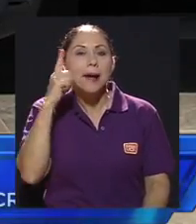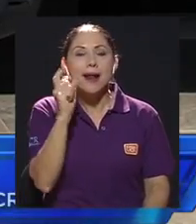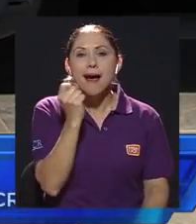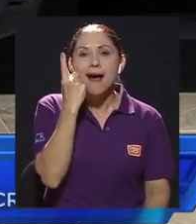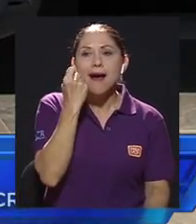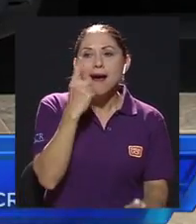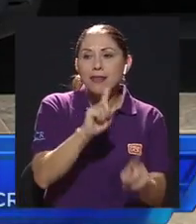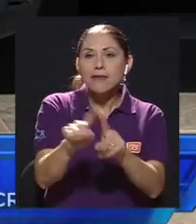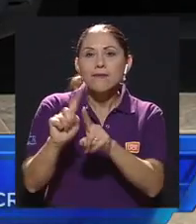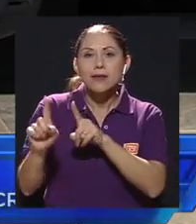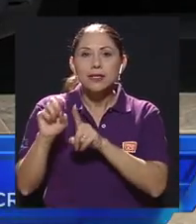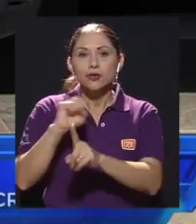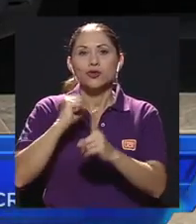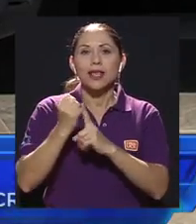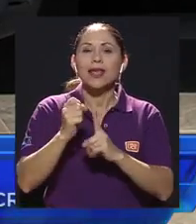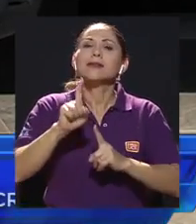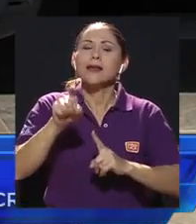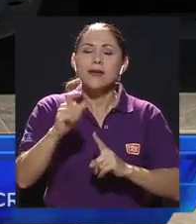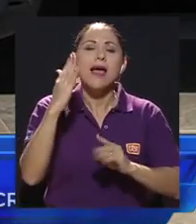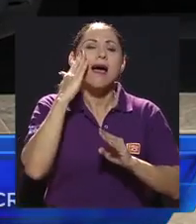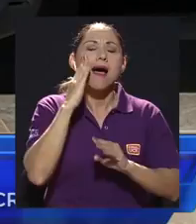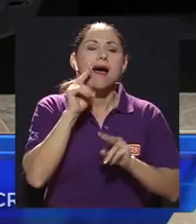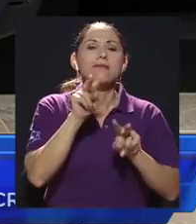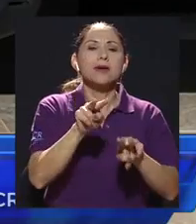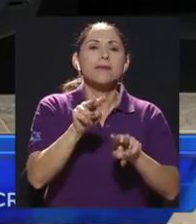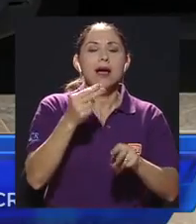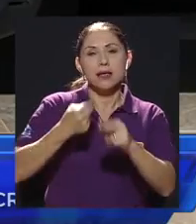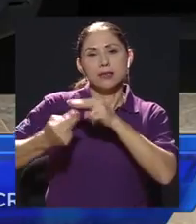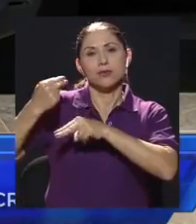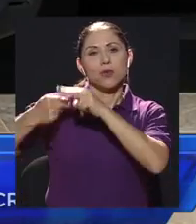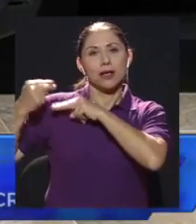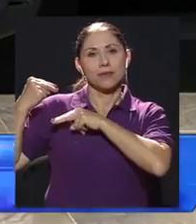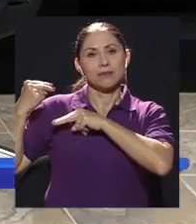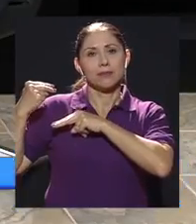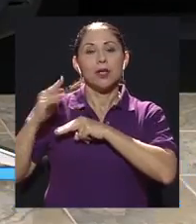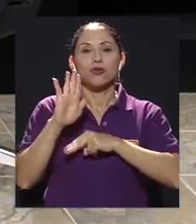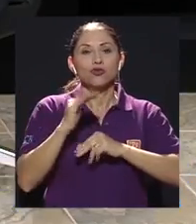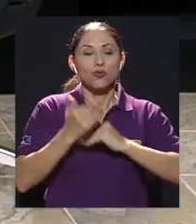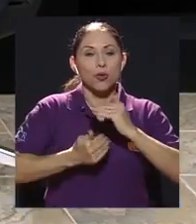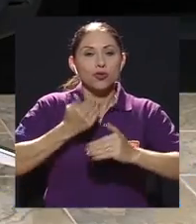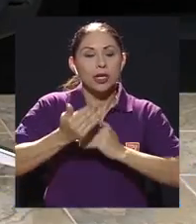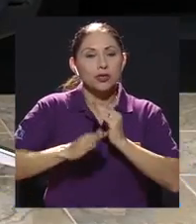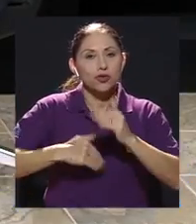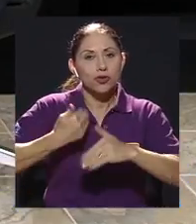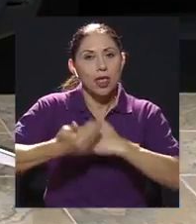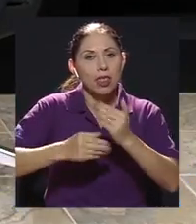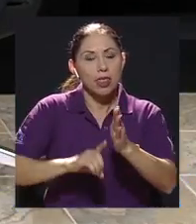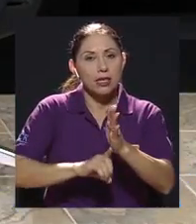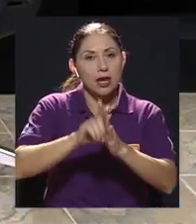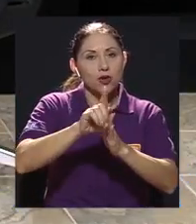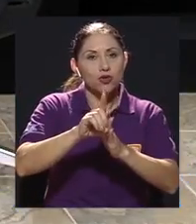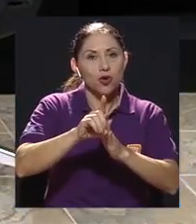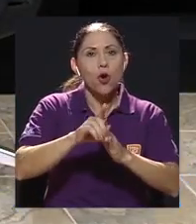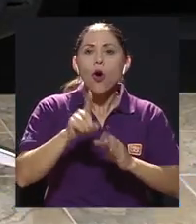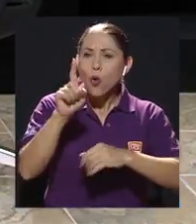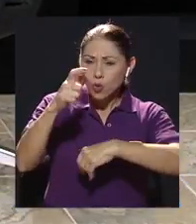es conocerlas en su historia y en sus procesos de desarrollo. Y no juzgar una etapa